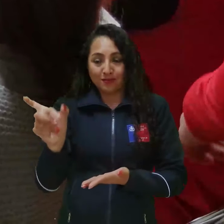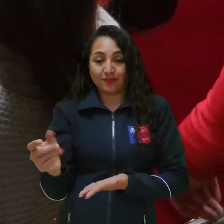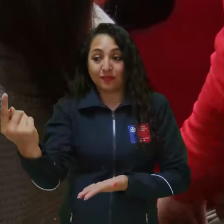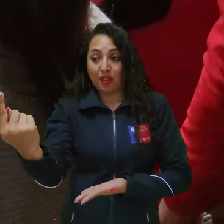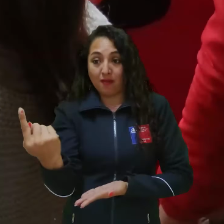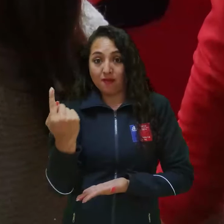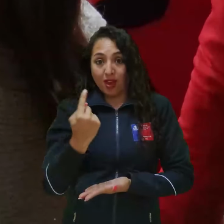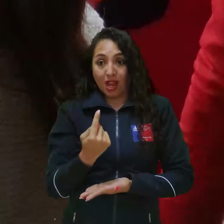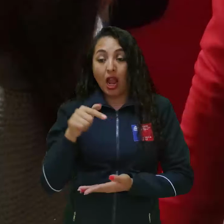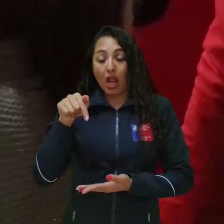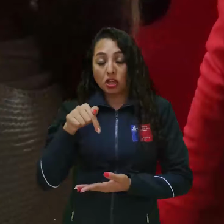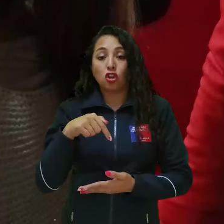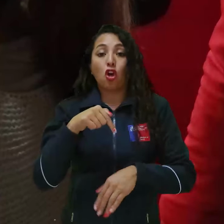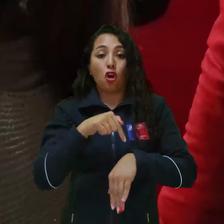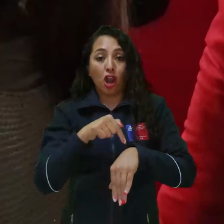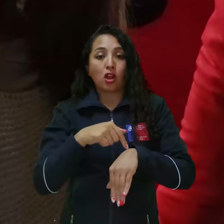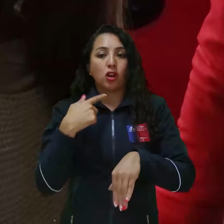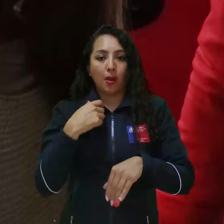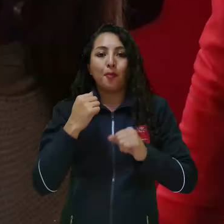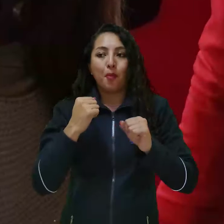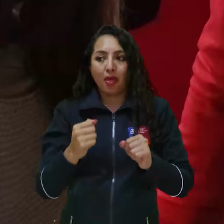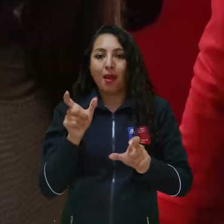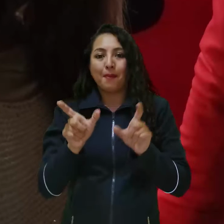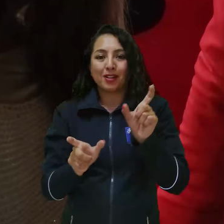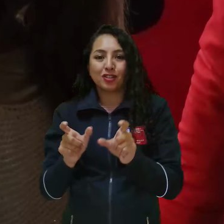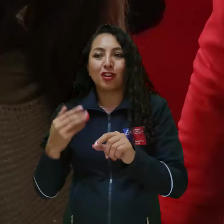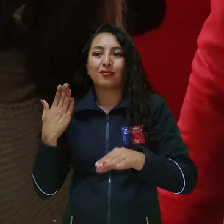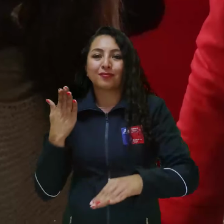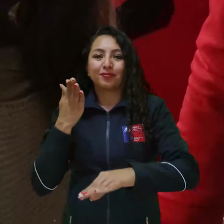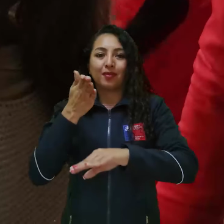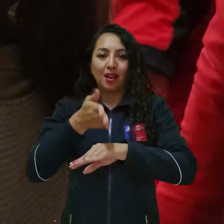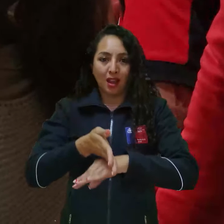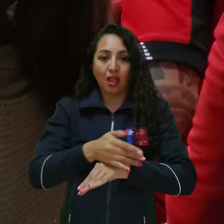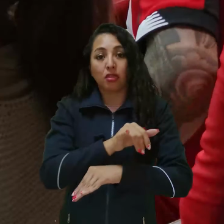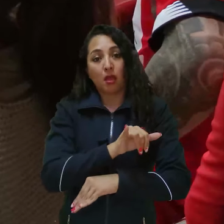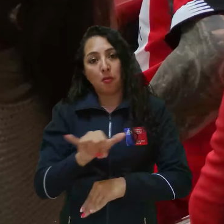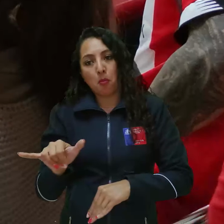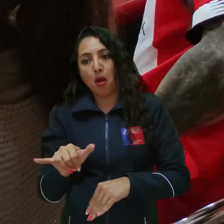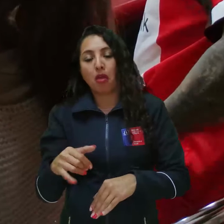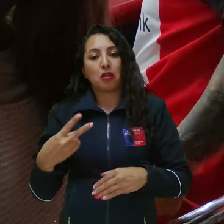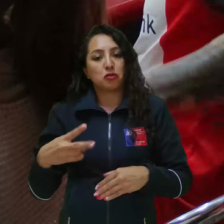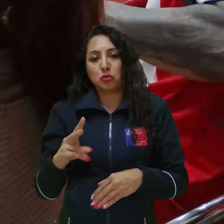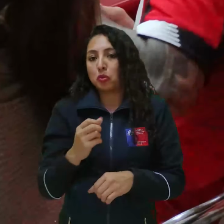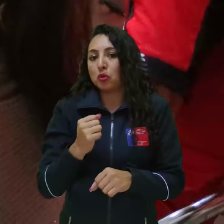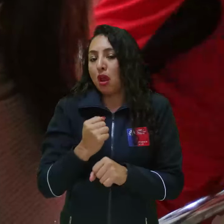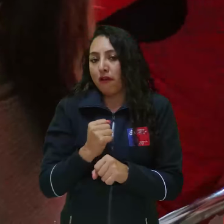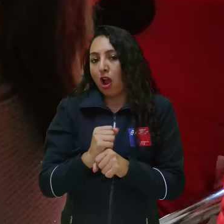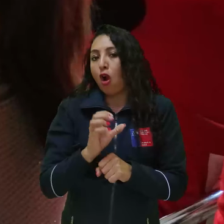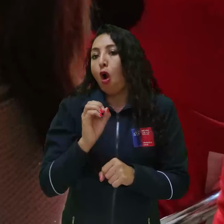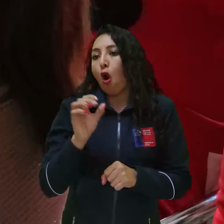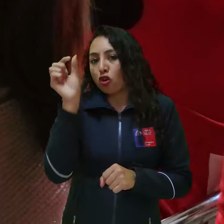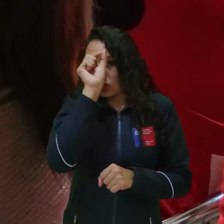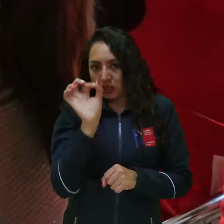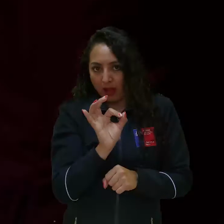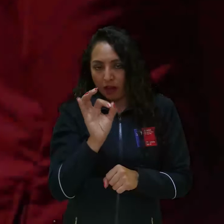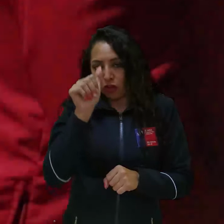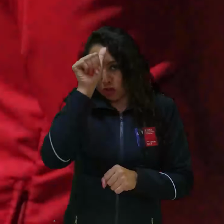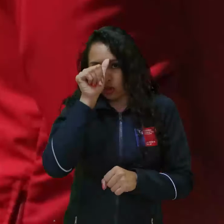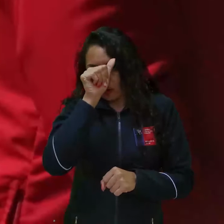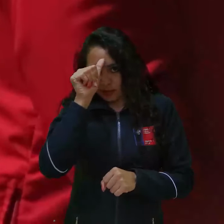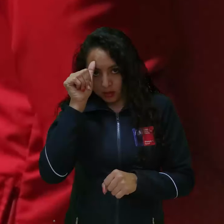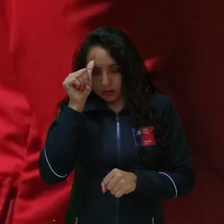vacunación en estos horario flexible, que va a permitir que la gente pueda ir a vacunarse después del horario de